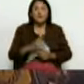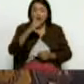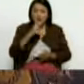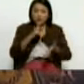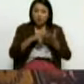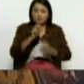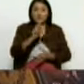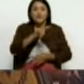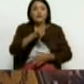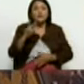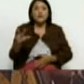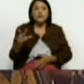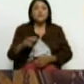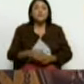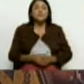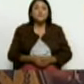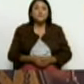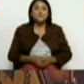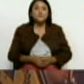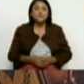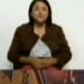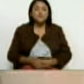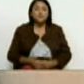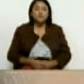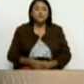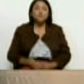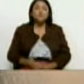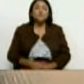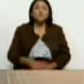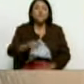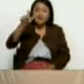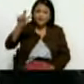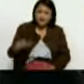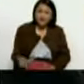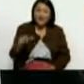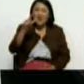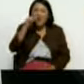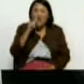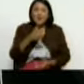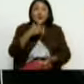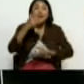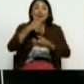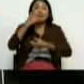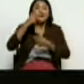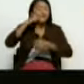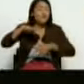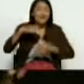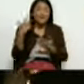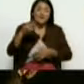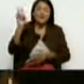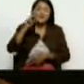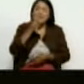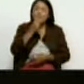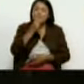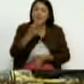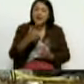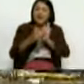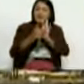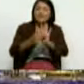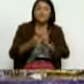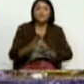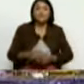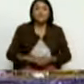junto a grandes artistas entre ellos nuestro patrimonio nacional walberto ibarreto que ha hecho una presentación hermosísima maravillosa